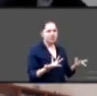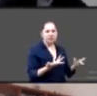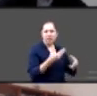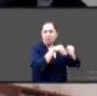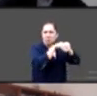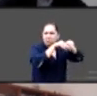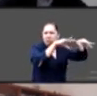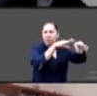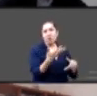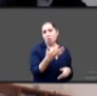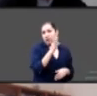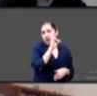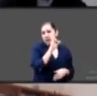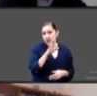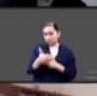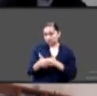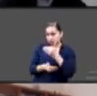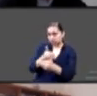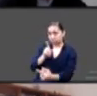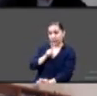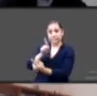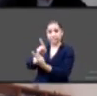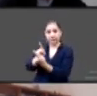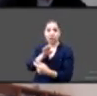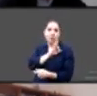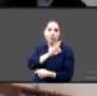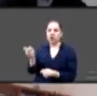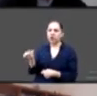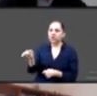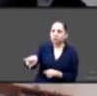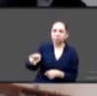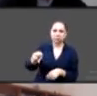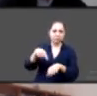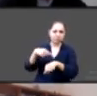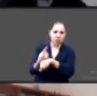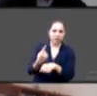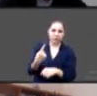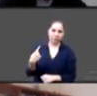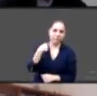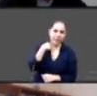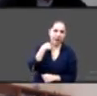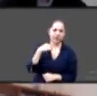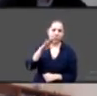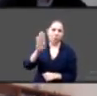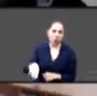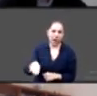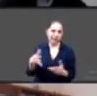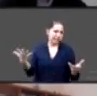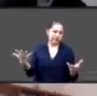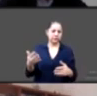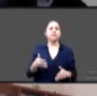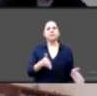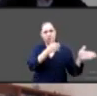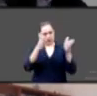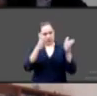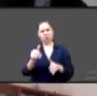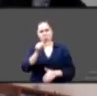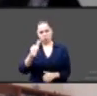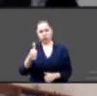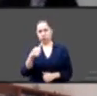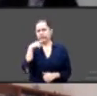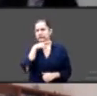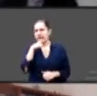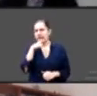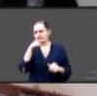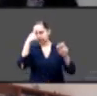una violación o podría ser incluso la muerte. La siguiente, por favor. Voy muy rápido porque no tenemos mucho tiempo. Sexting. El sexting es